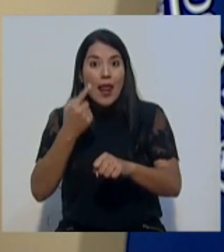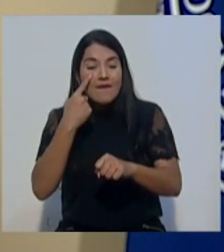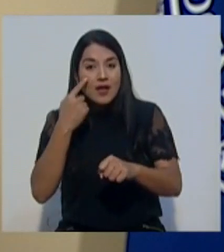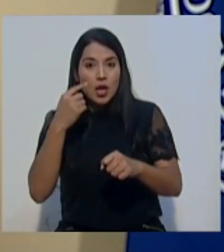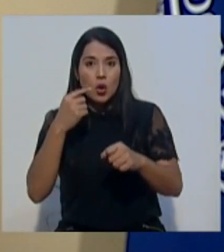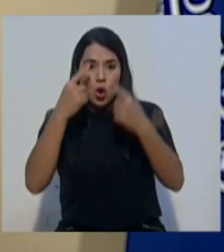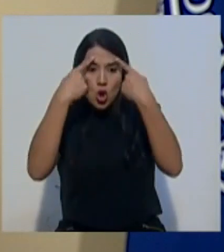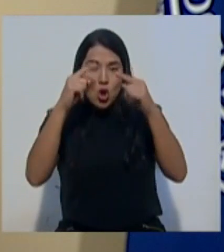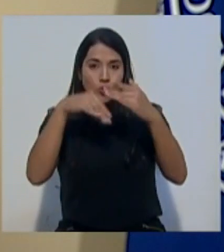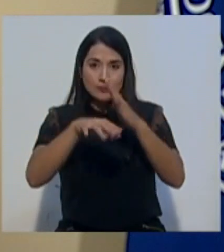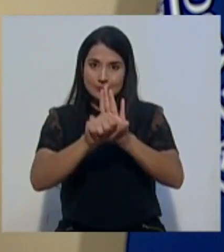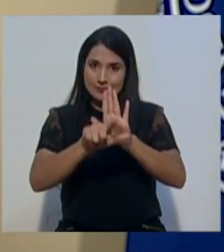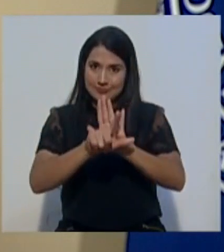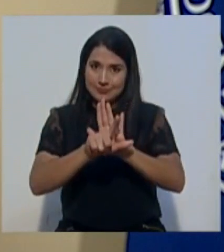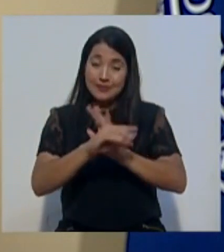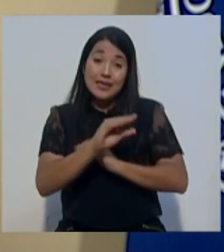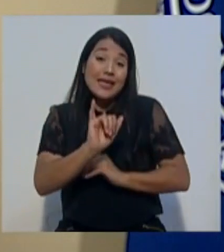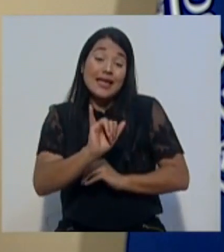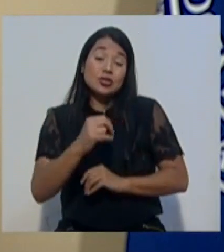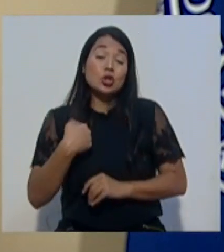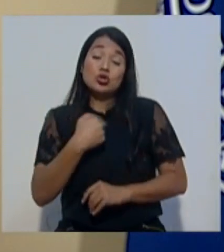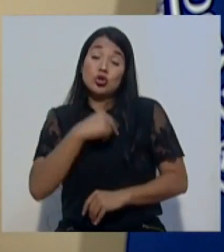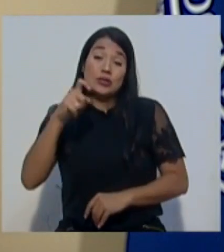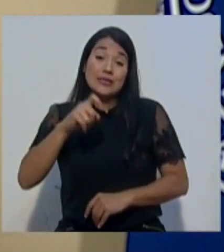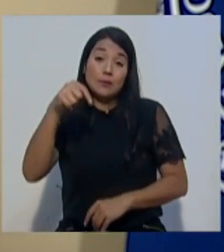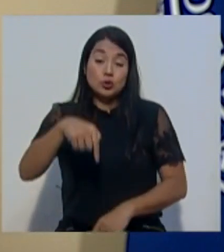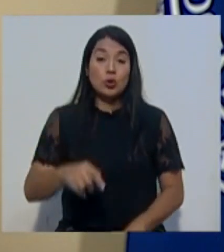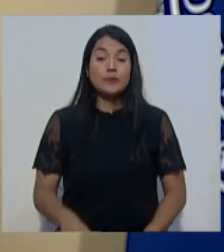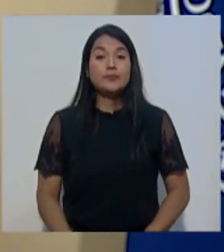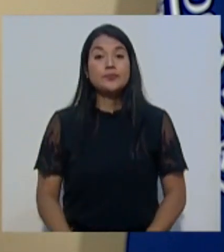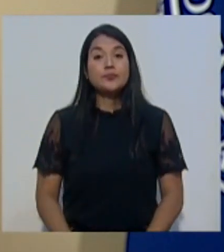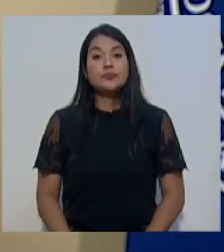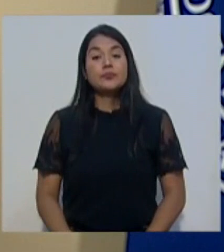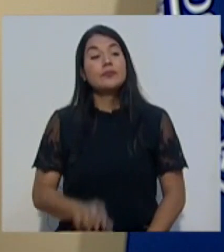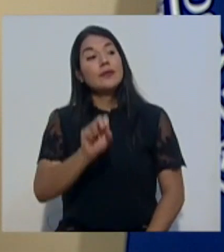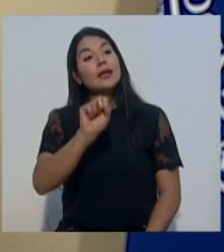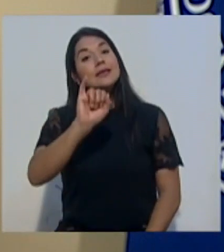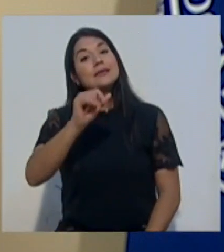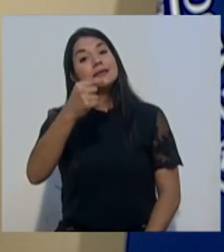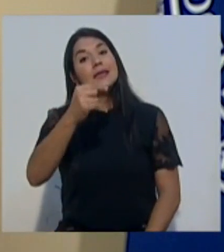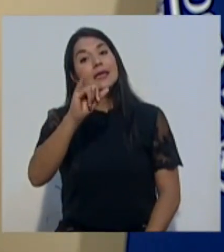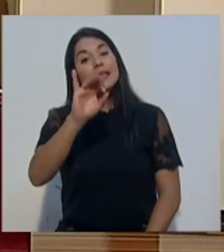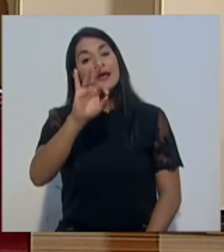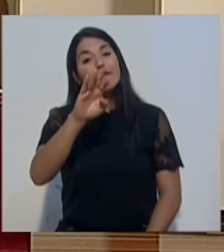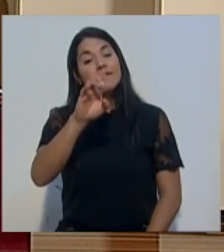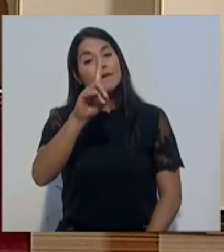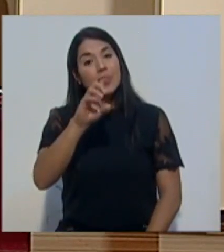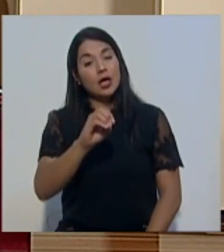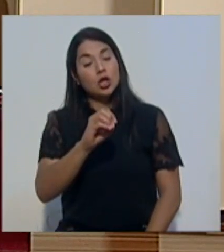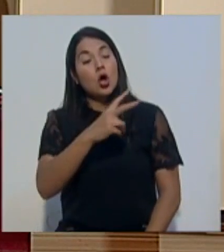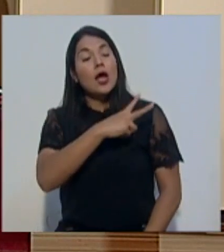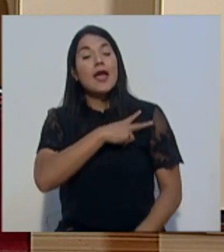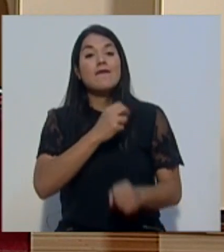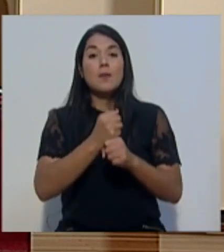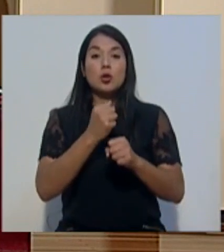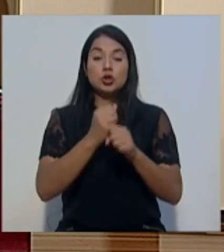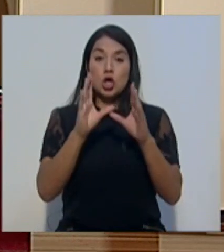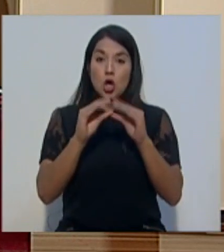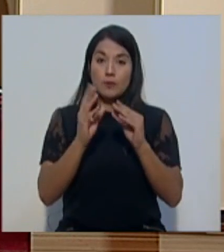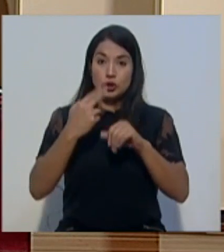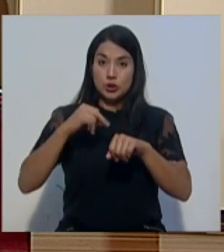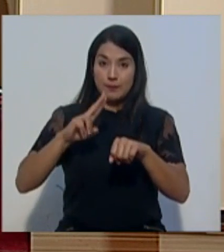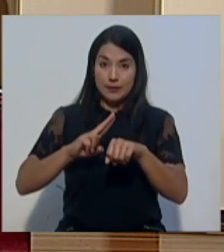Asamblea Legislativa y es lo que más necesitamos hoy. Don Sigifredo Pérez, jefe de operaciones de la Comisión de